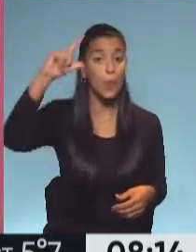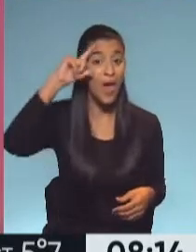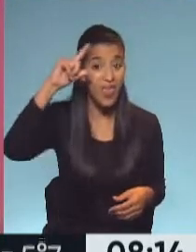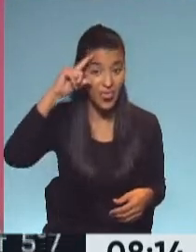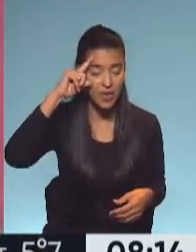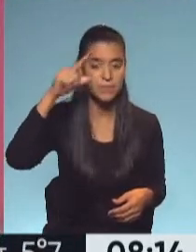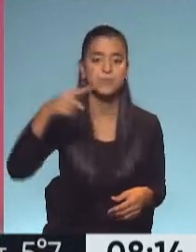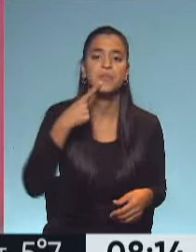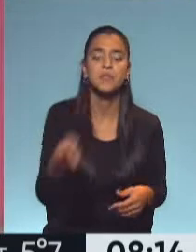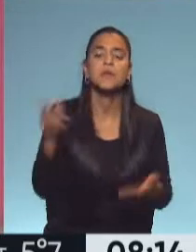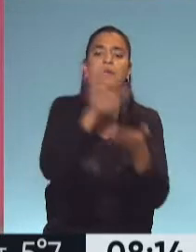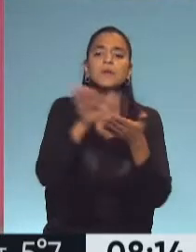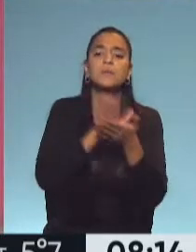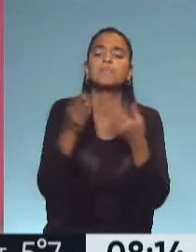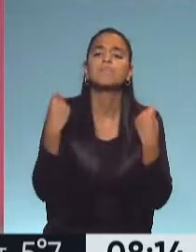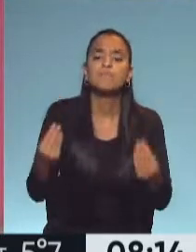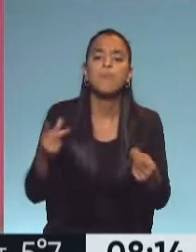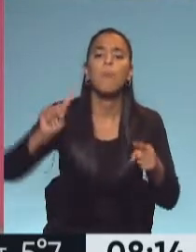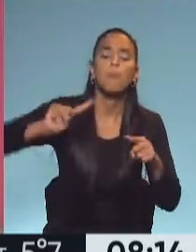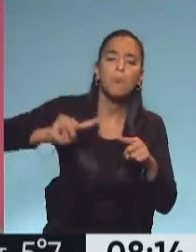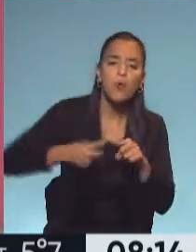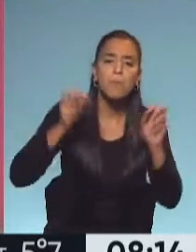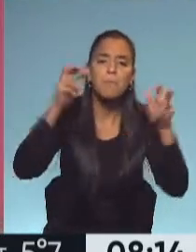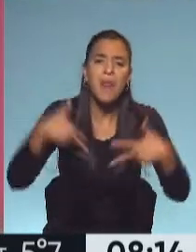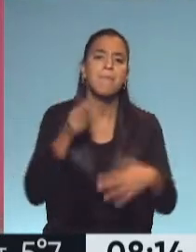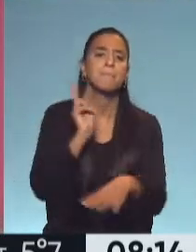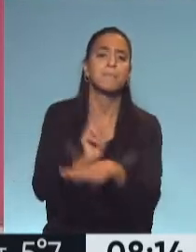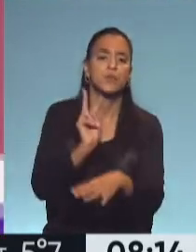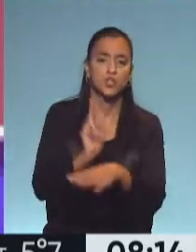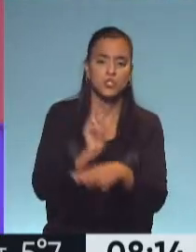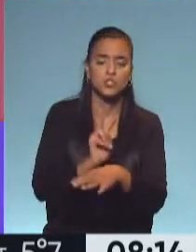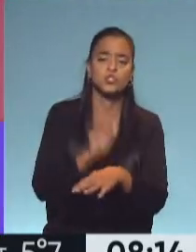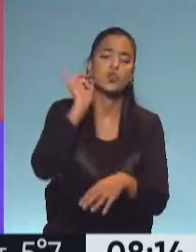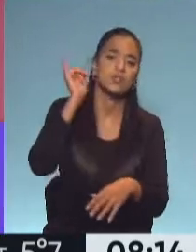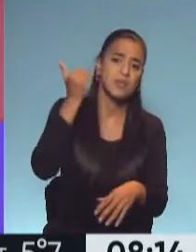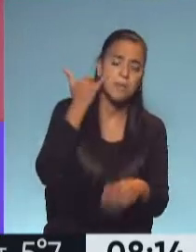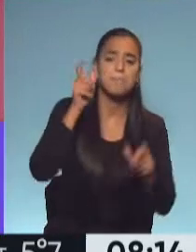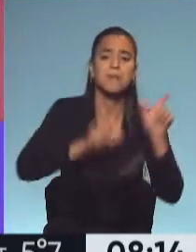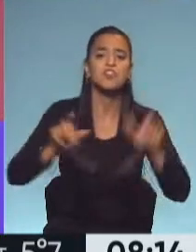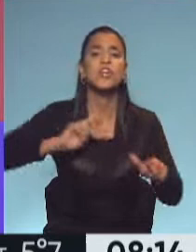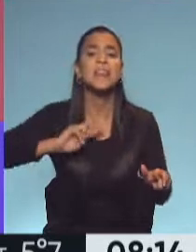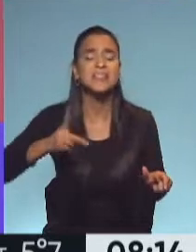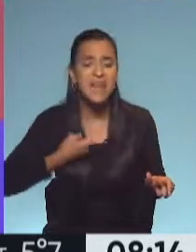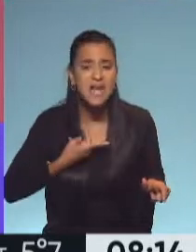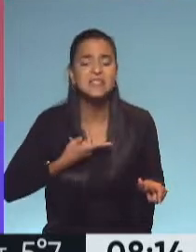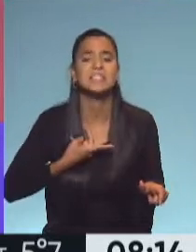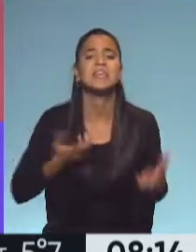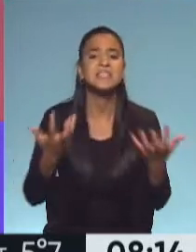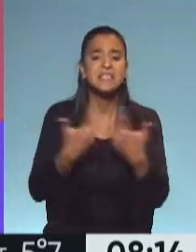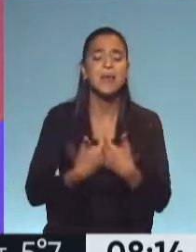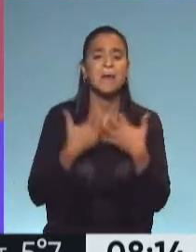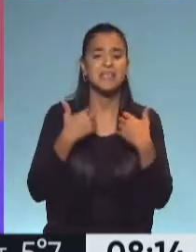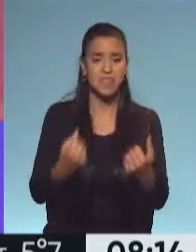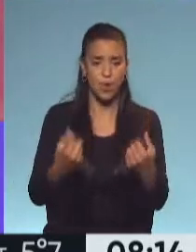Biden, restauró lo que es la política de protección para homosexuales y personas trans dentro del sistema de salud.